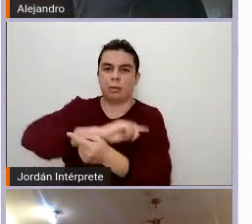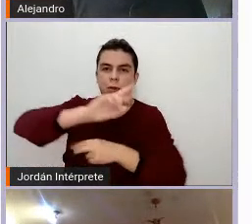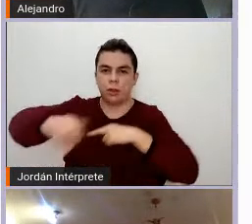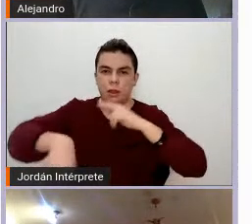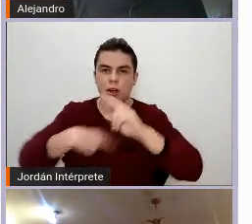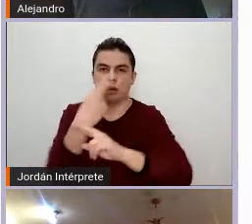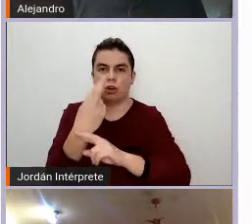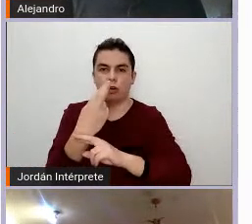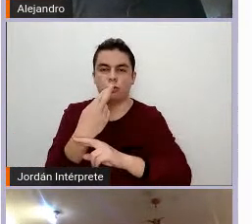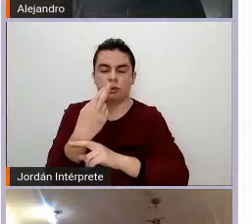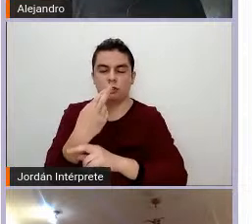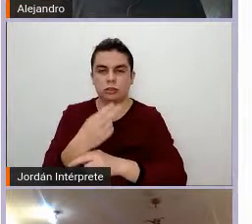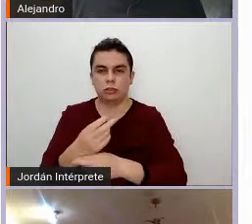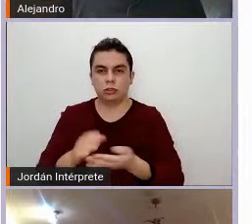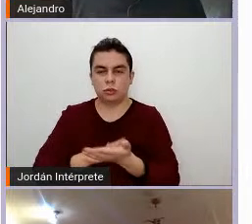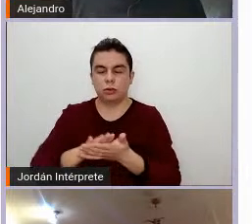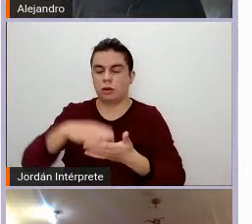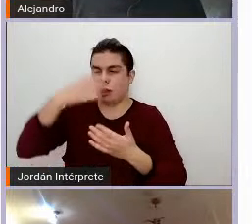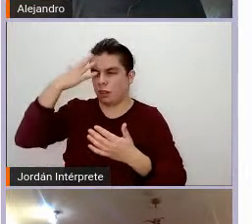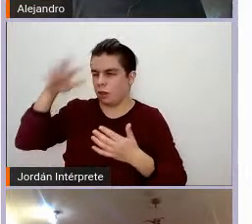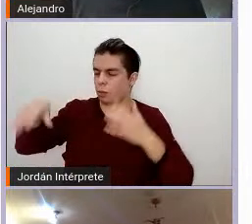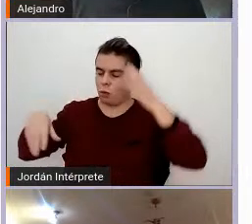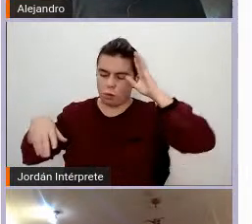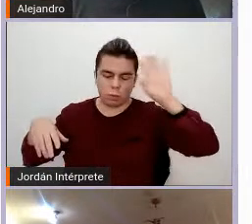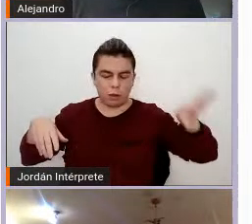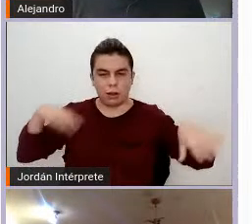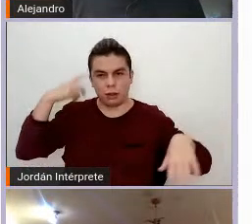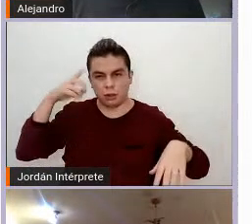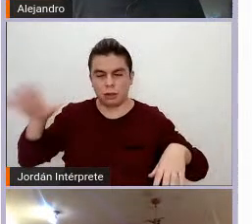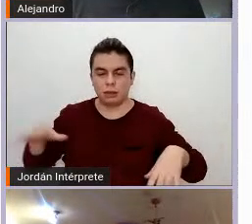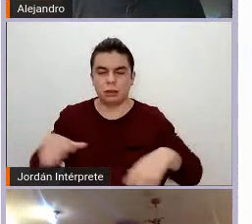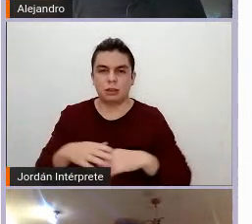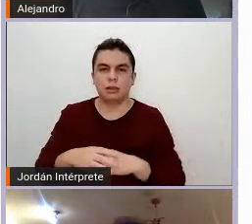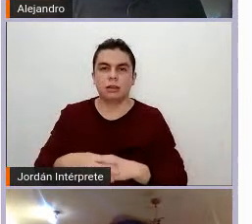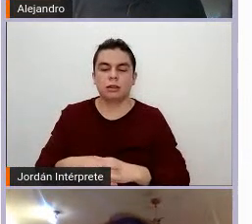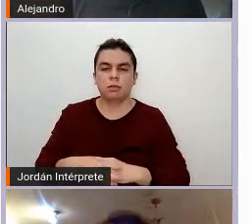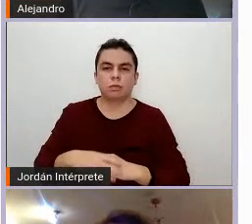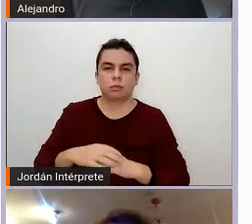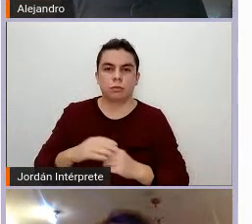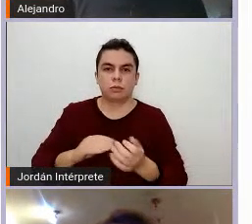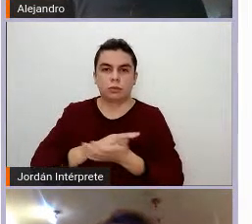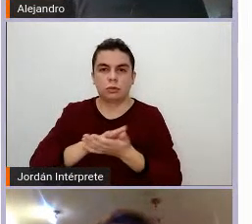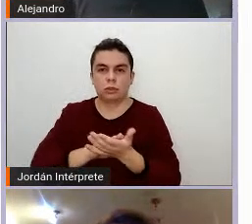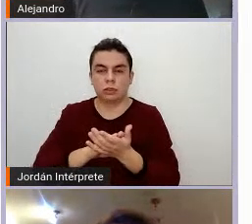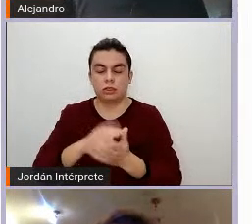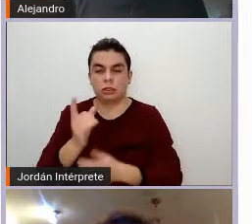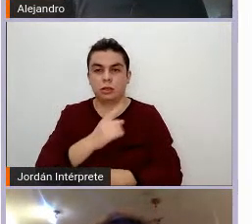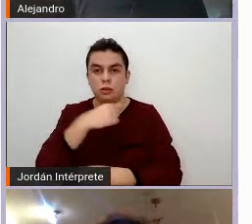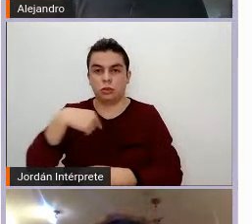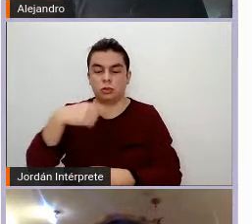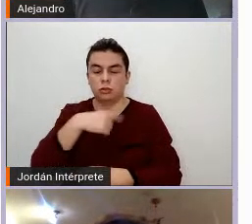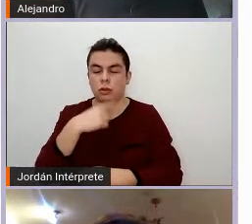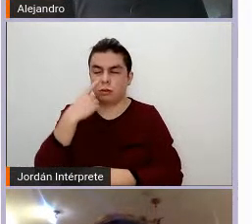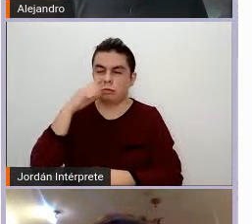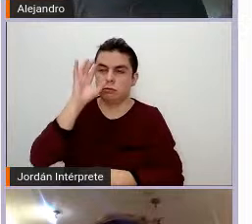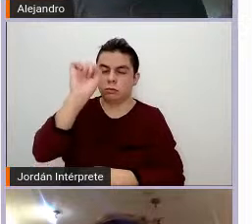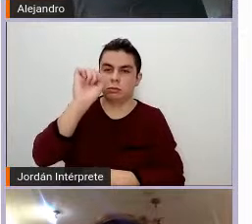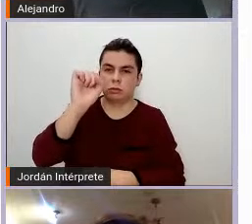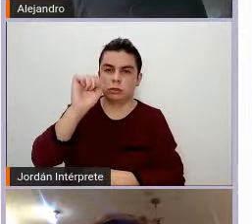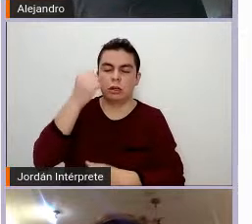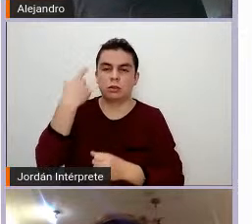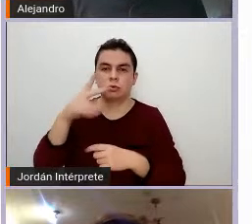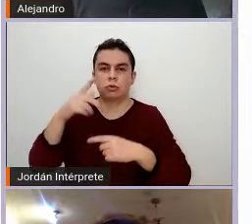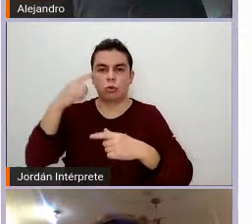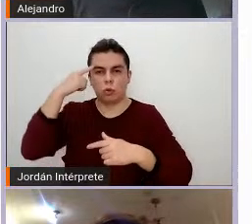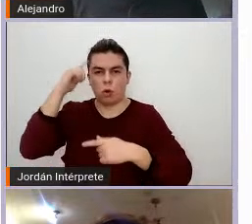de la relatividad despreocupada de las verdades y autoridades imperantes. Encontramos aquí una lógica característica,